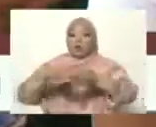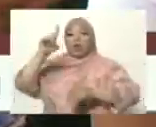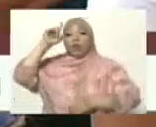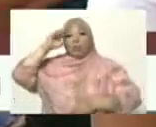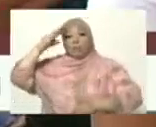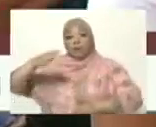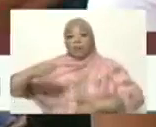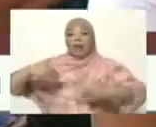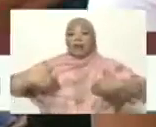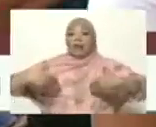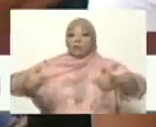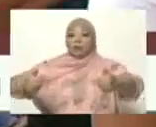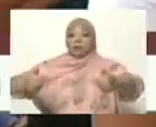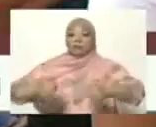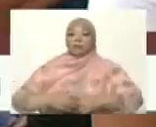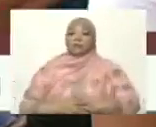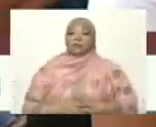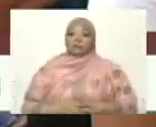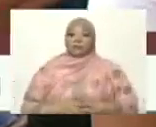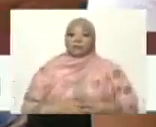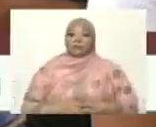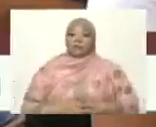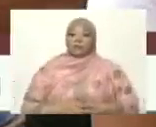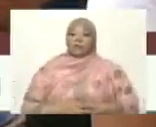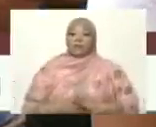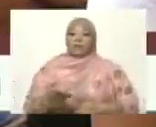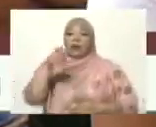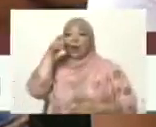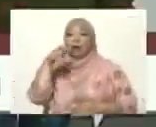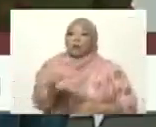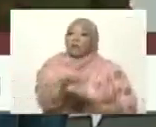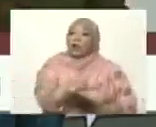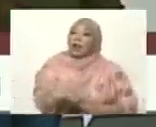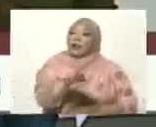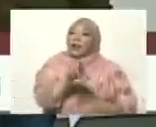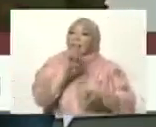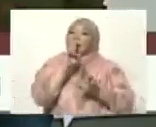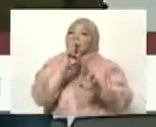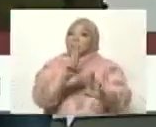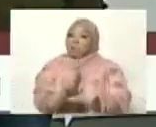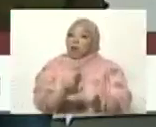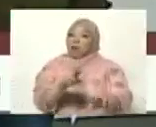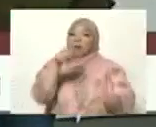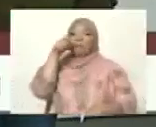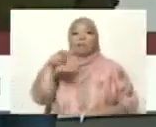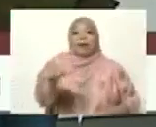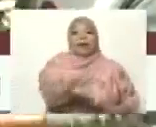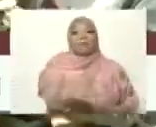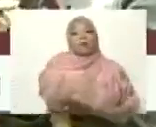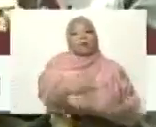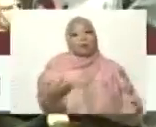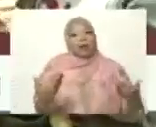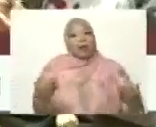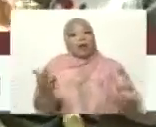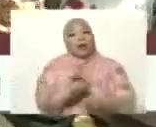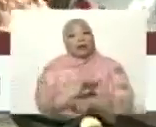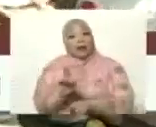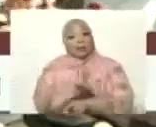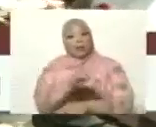salud y bueno, actuando. Reporte del pueblo, respuesta para el pueblo. Inmediatamente el pueblo